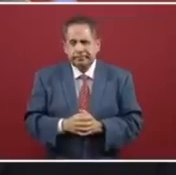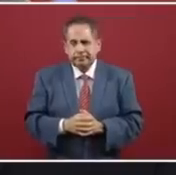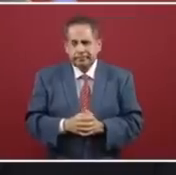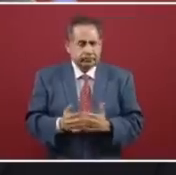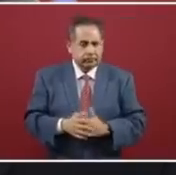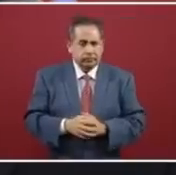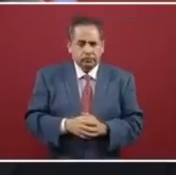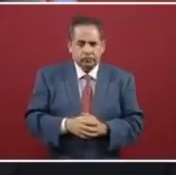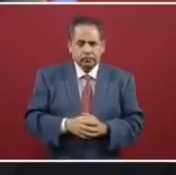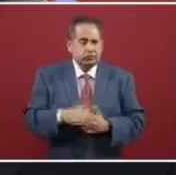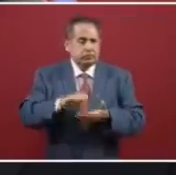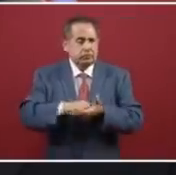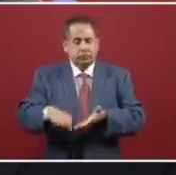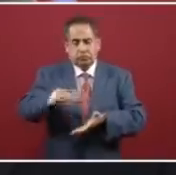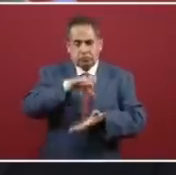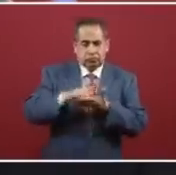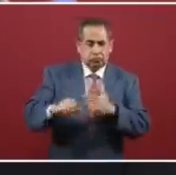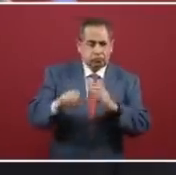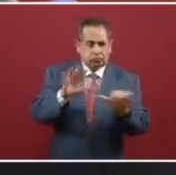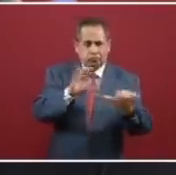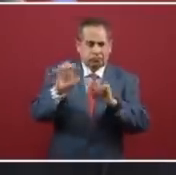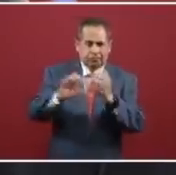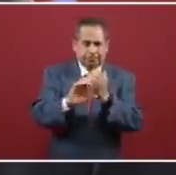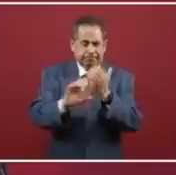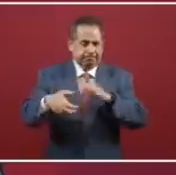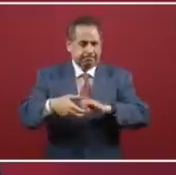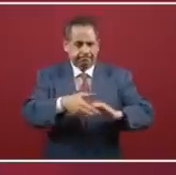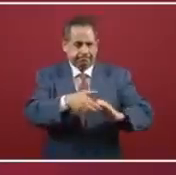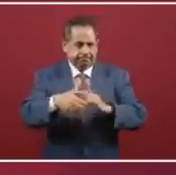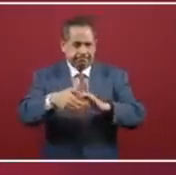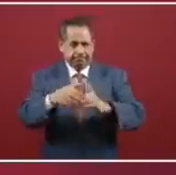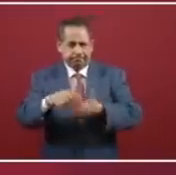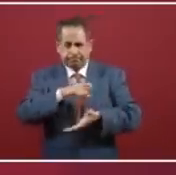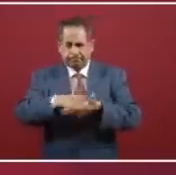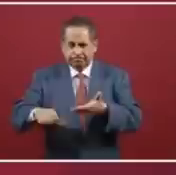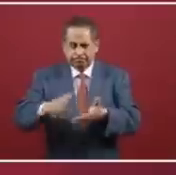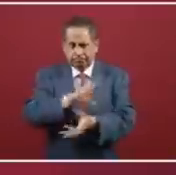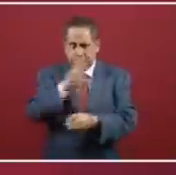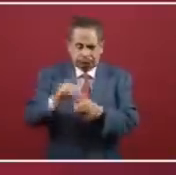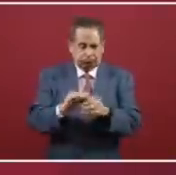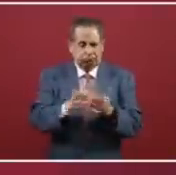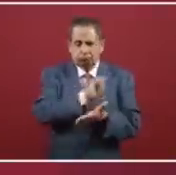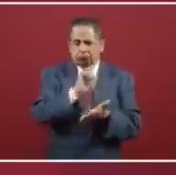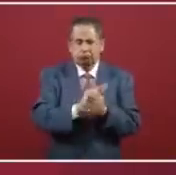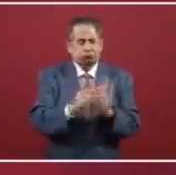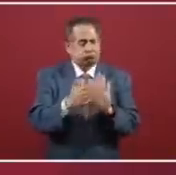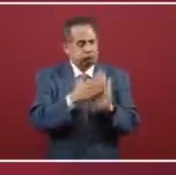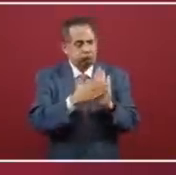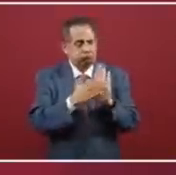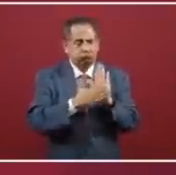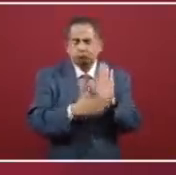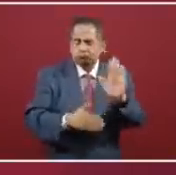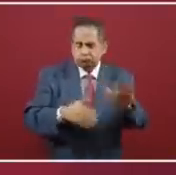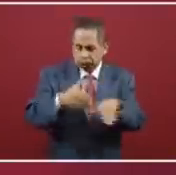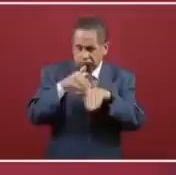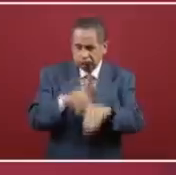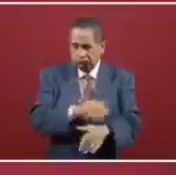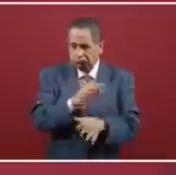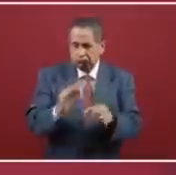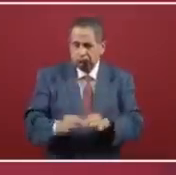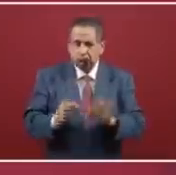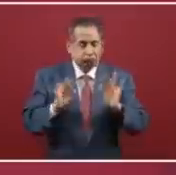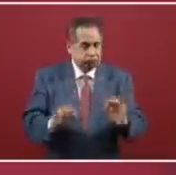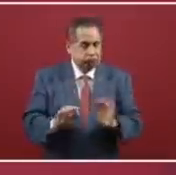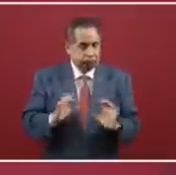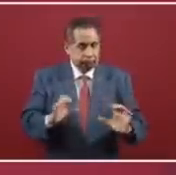en la compra de las 600 pipas todo está apegado a la legalidad y cuidado